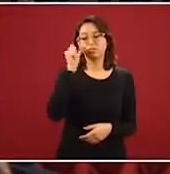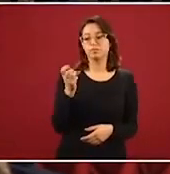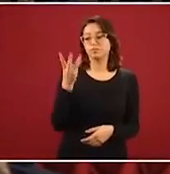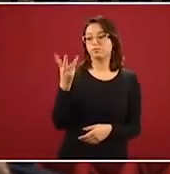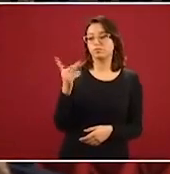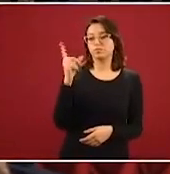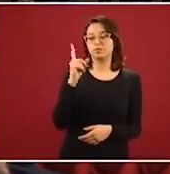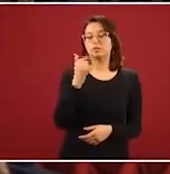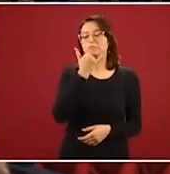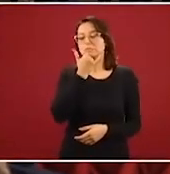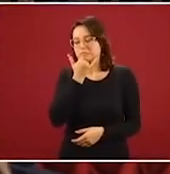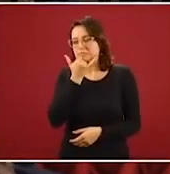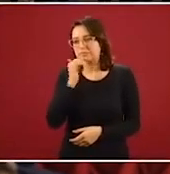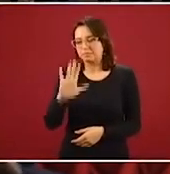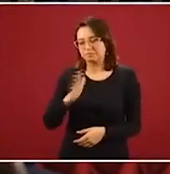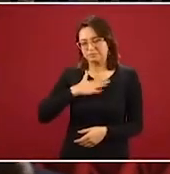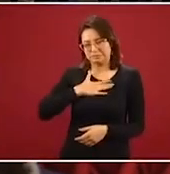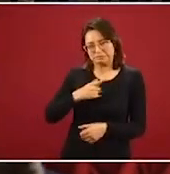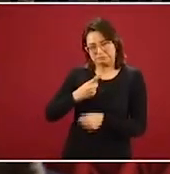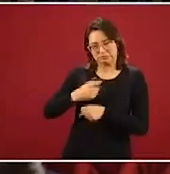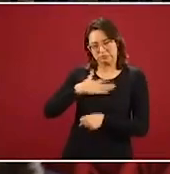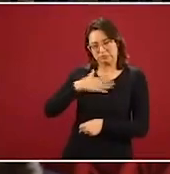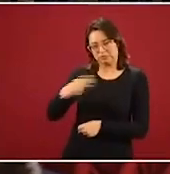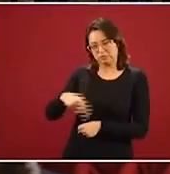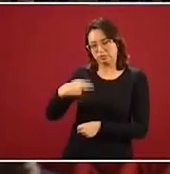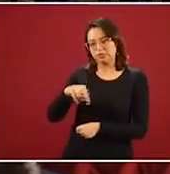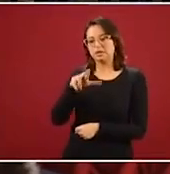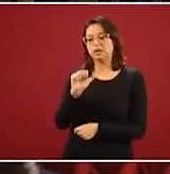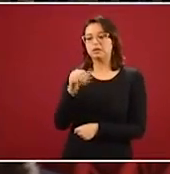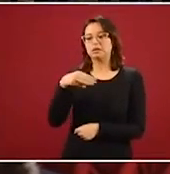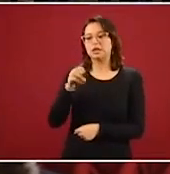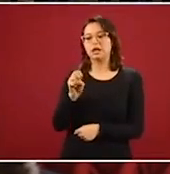Bueno, primero me presento, discúlpeme, Ramón Flores, corresponsal